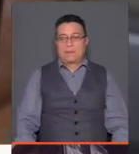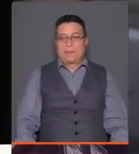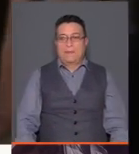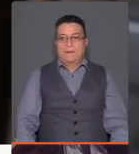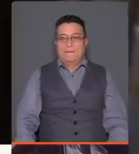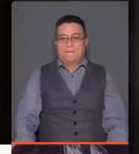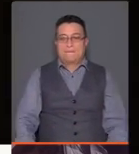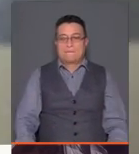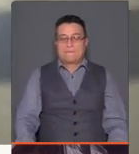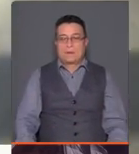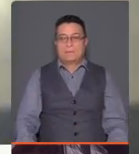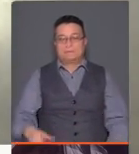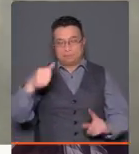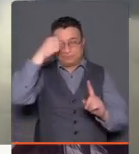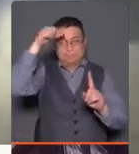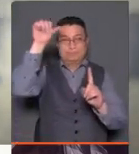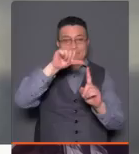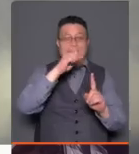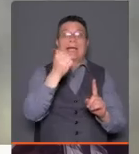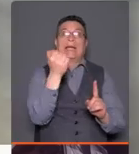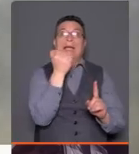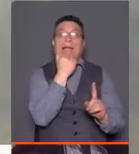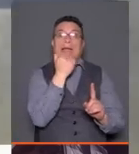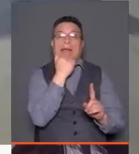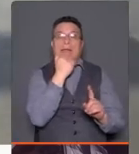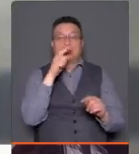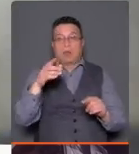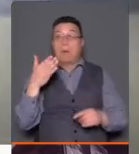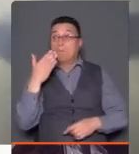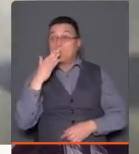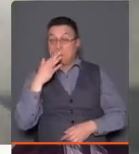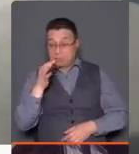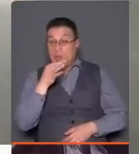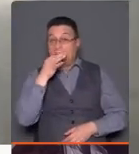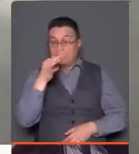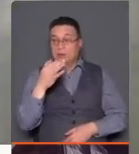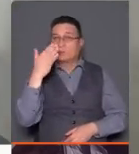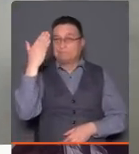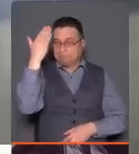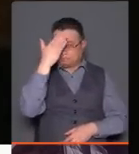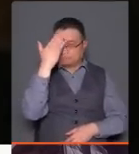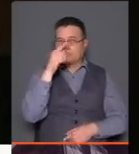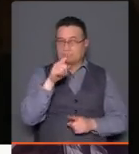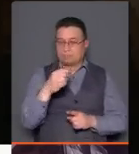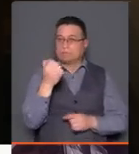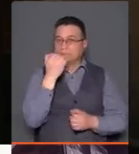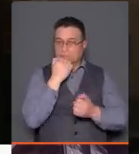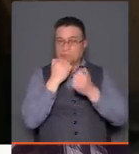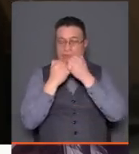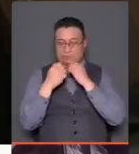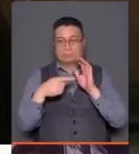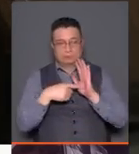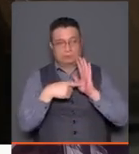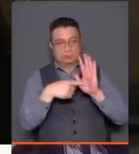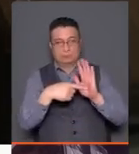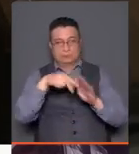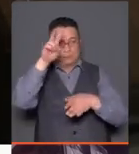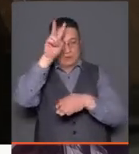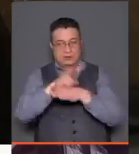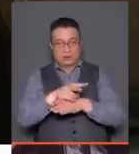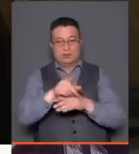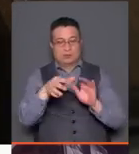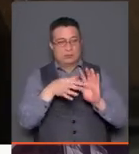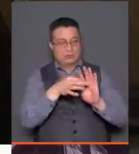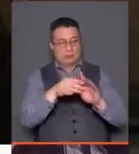una condena por error bajo una práctica que los especialistas señalan con preocupación mostrar a los Testigos como una forma de